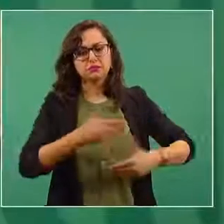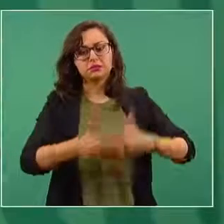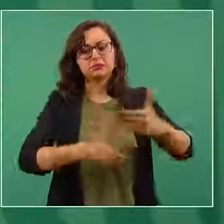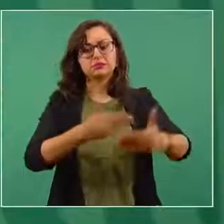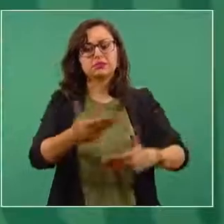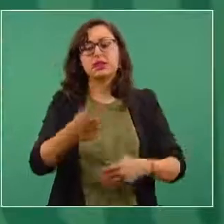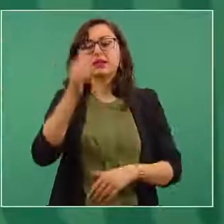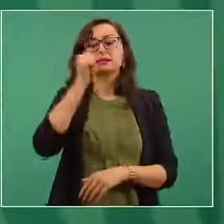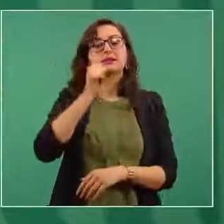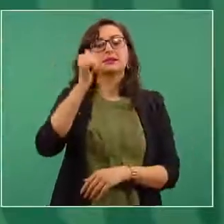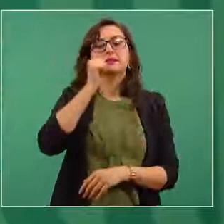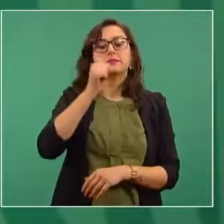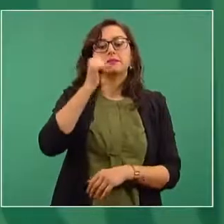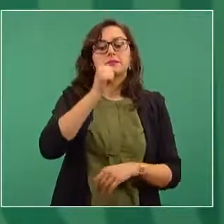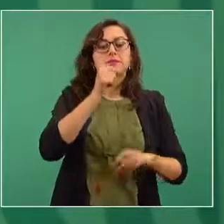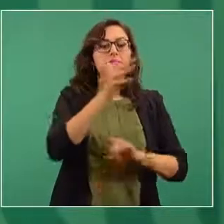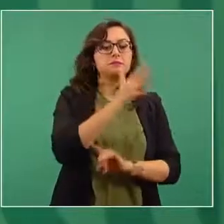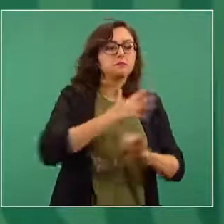un ambiente